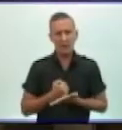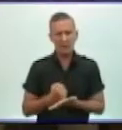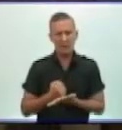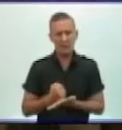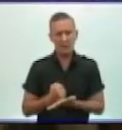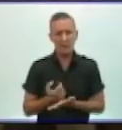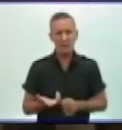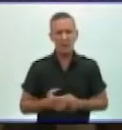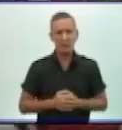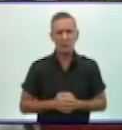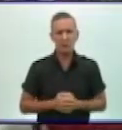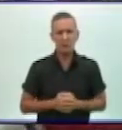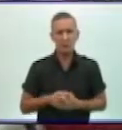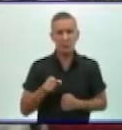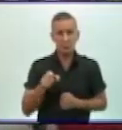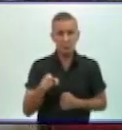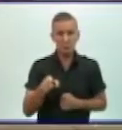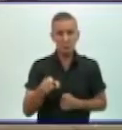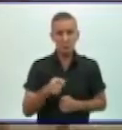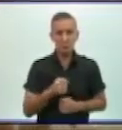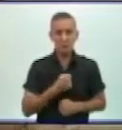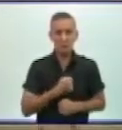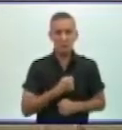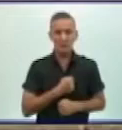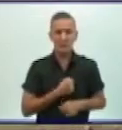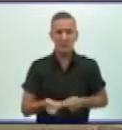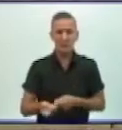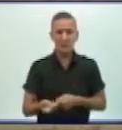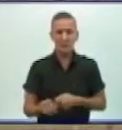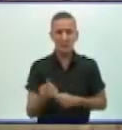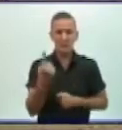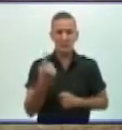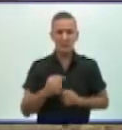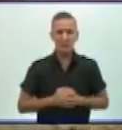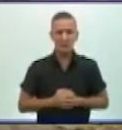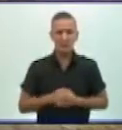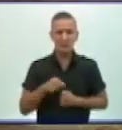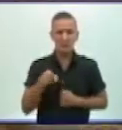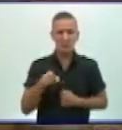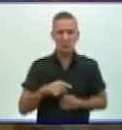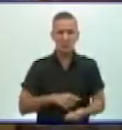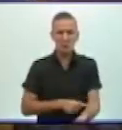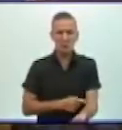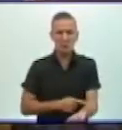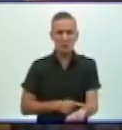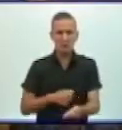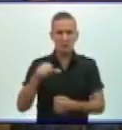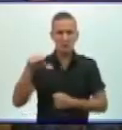muy bien, pero limpia tú sola si quieres. Yo me voy. Qué mal acostumbrada vive esta niña.